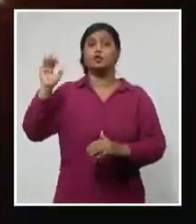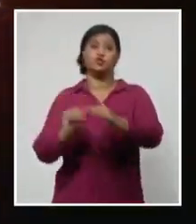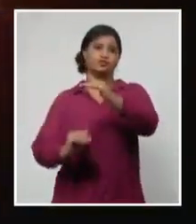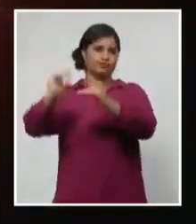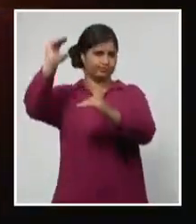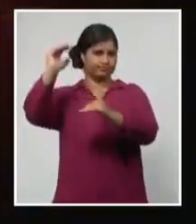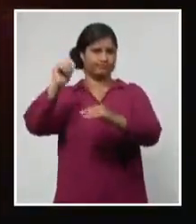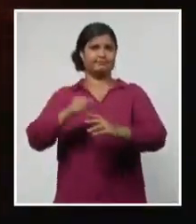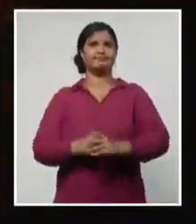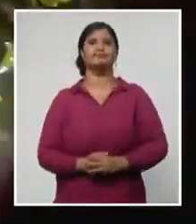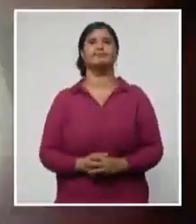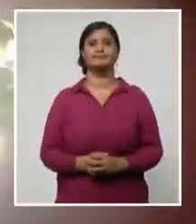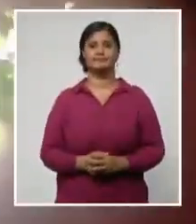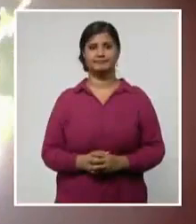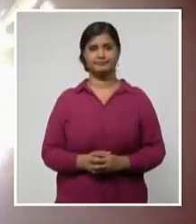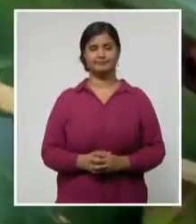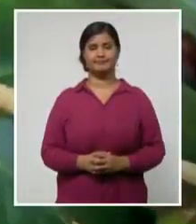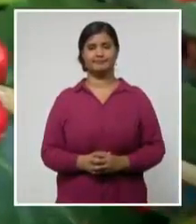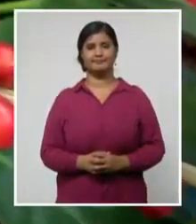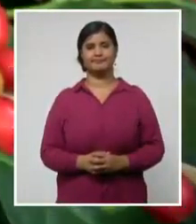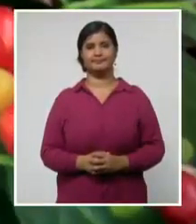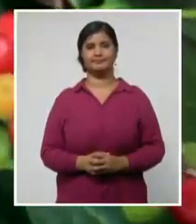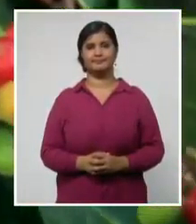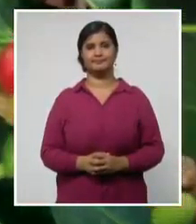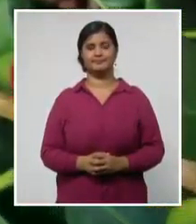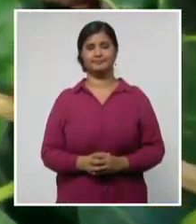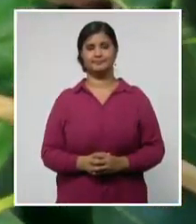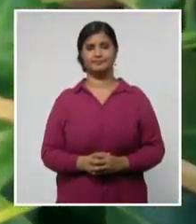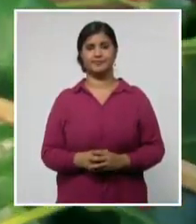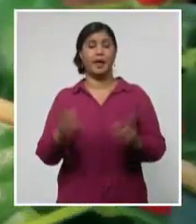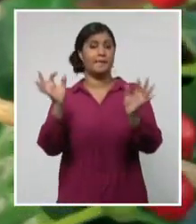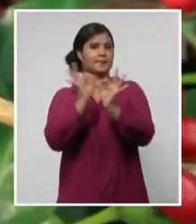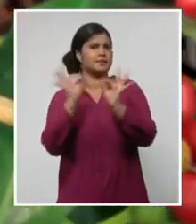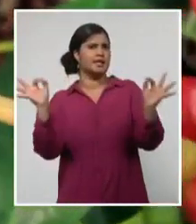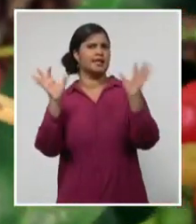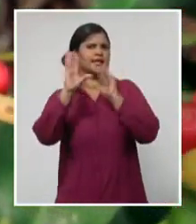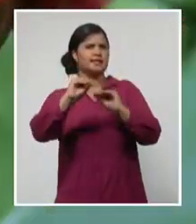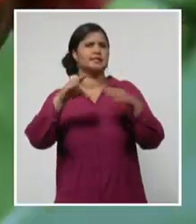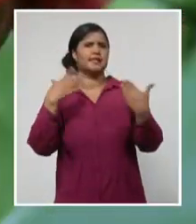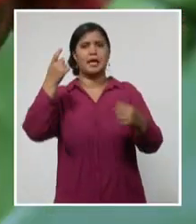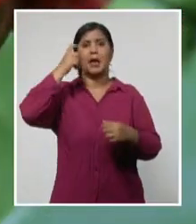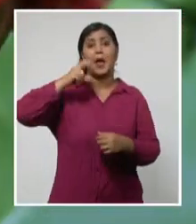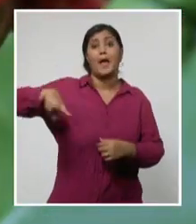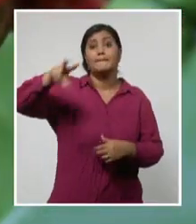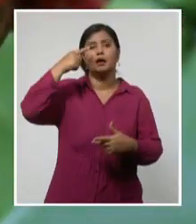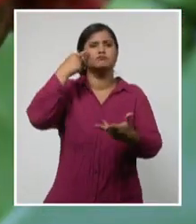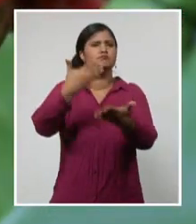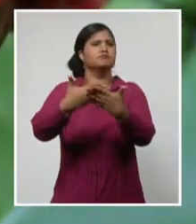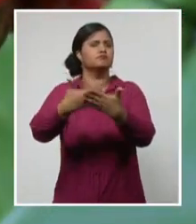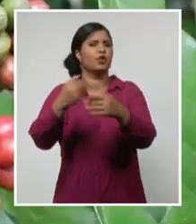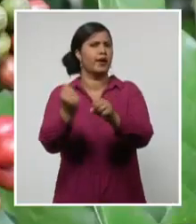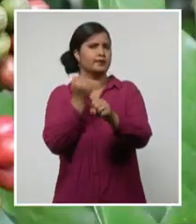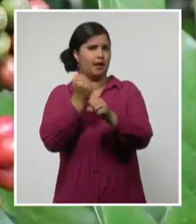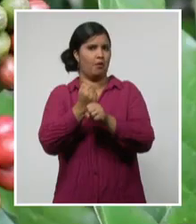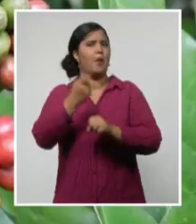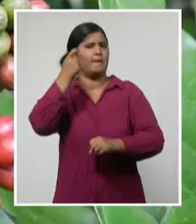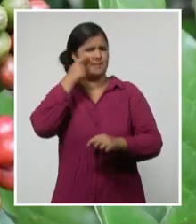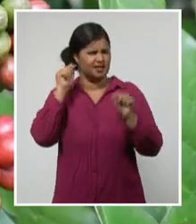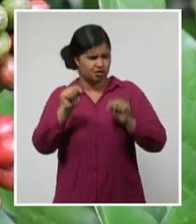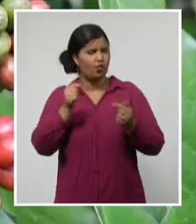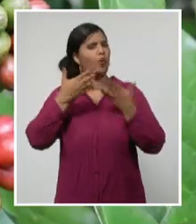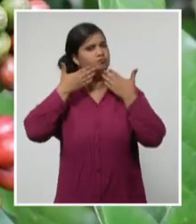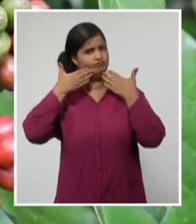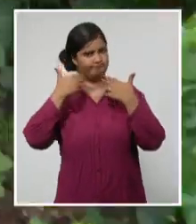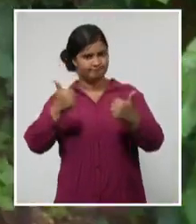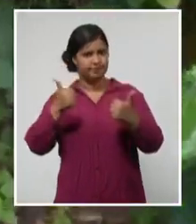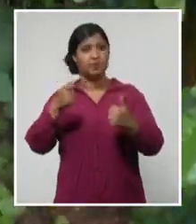emana el cerezo es único y dicen los expertos que es justo ahí cuando se aprecia la particularidad del grano si bien es cierto que